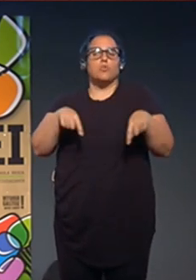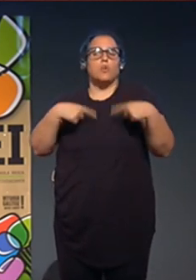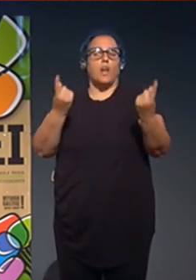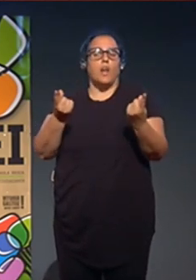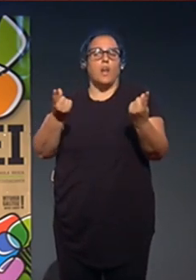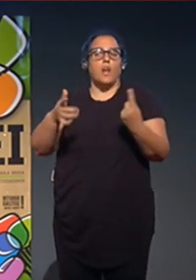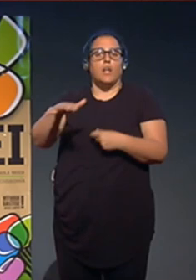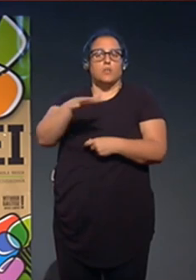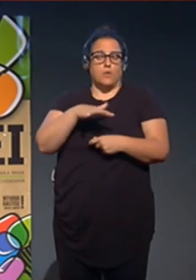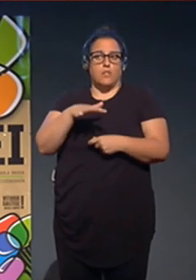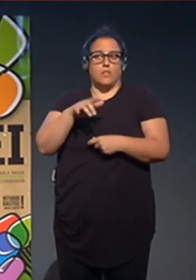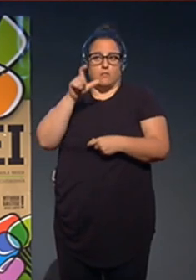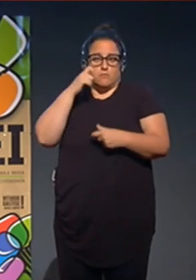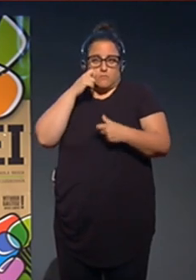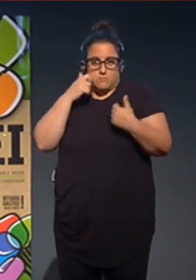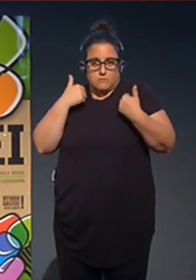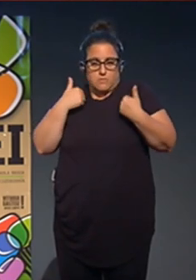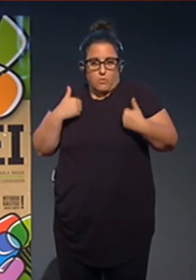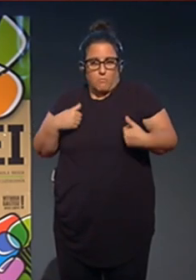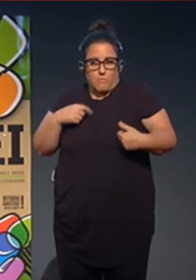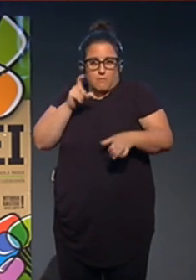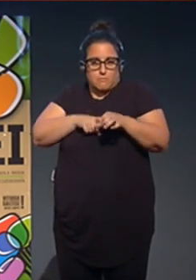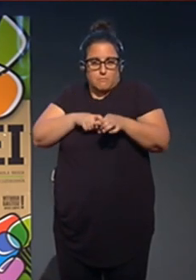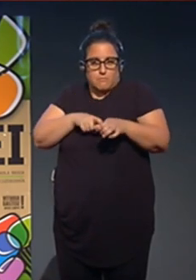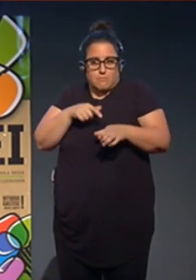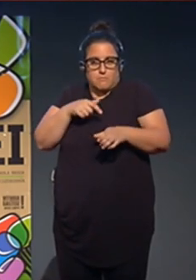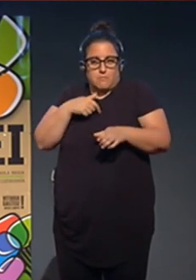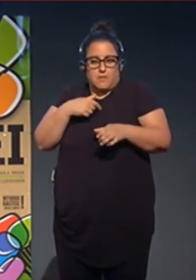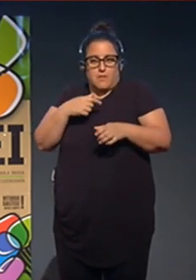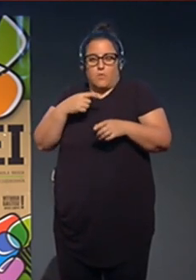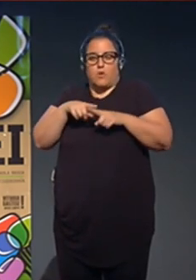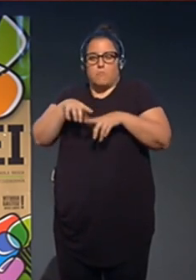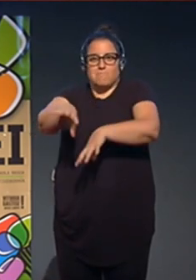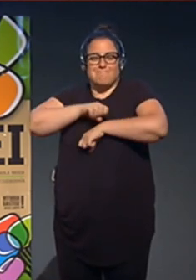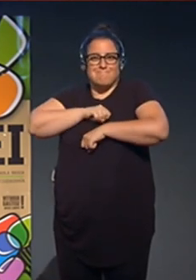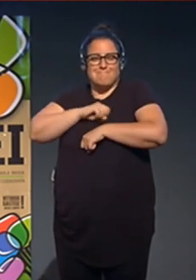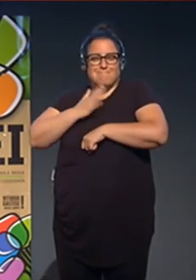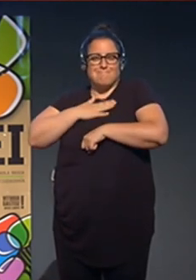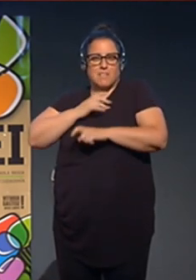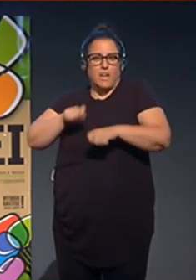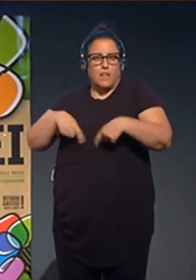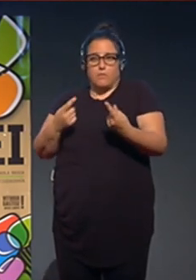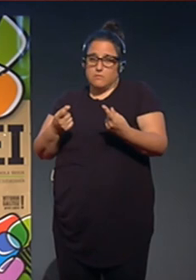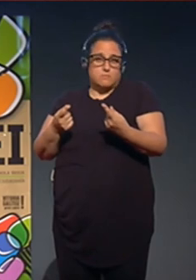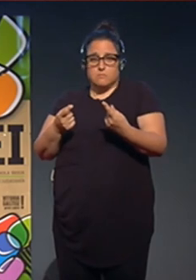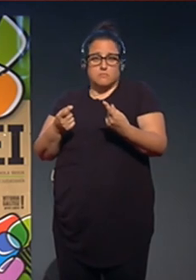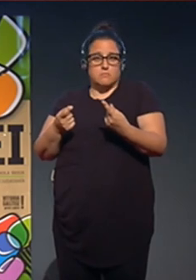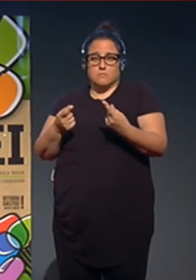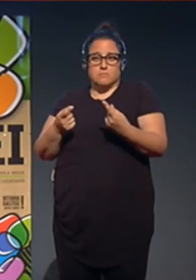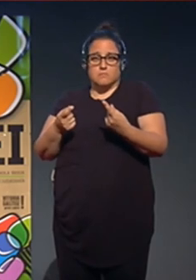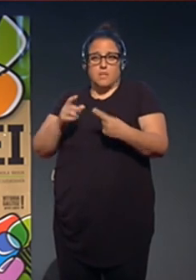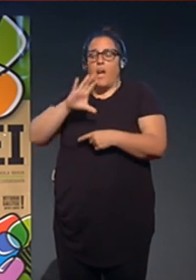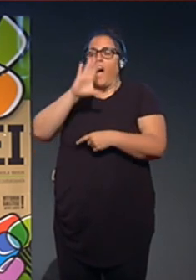ser humano pertenece la naturaleza no nos pertenece como dic decías tú dice un proverbio africano la tenemos